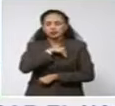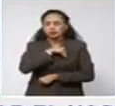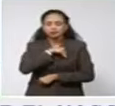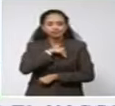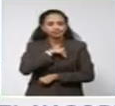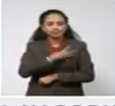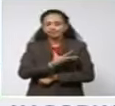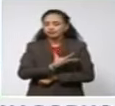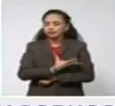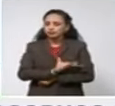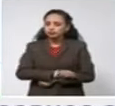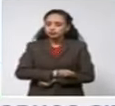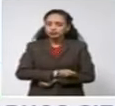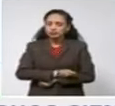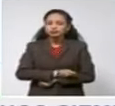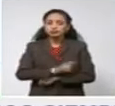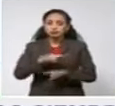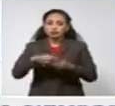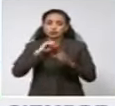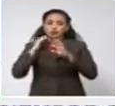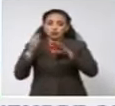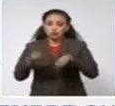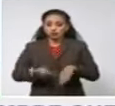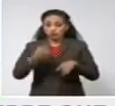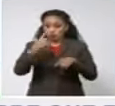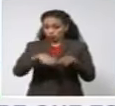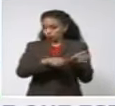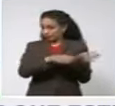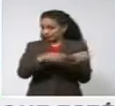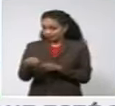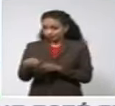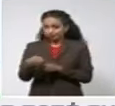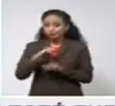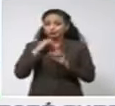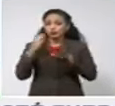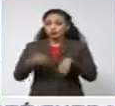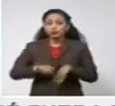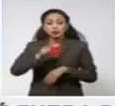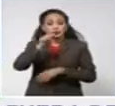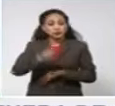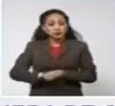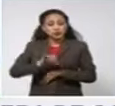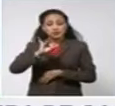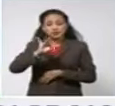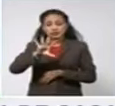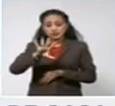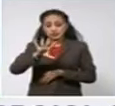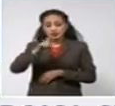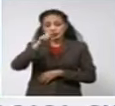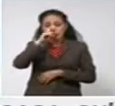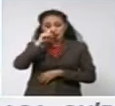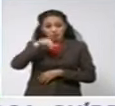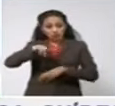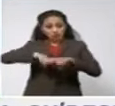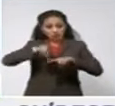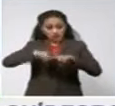El otro es un paciente de 75 años de edad, de aquí de La Habana, de Habana del